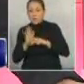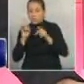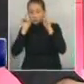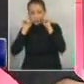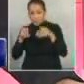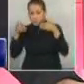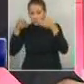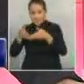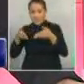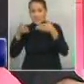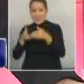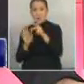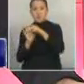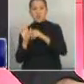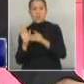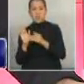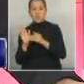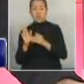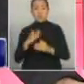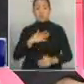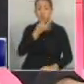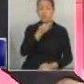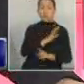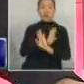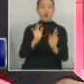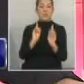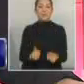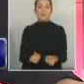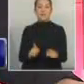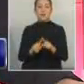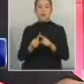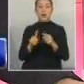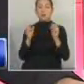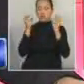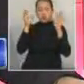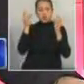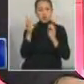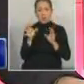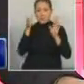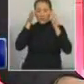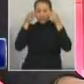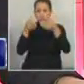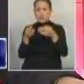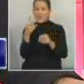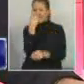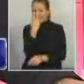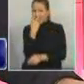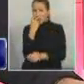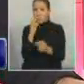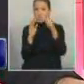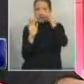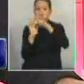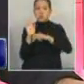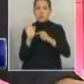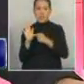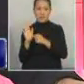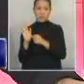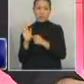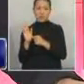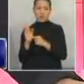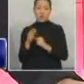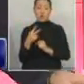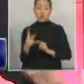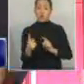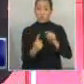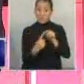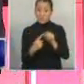pasando. Sí, pero por eso lo digo. Nadie debe estar enamorado de sus proyectos. Uno debe estar enamorado de sus objetivos, de sus compromisos. Y